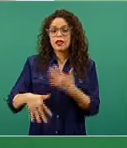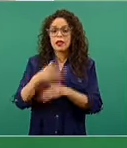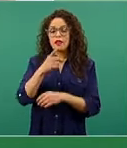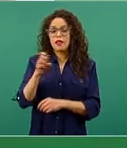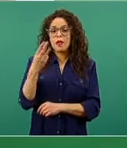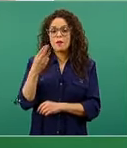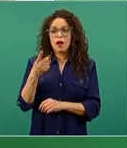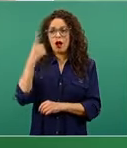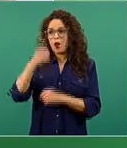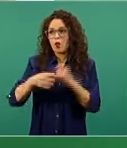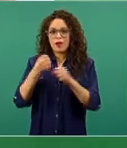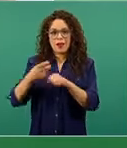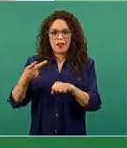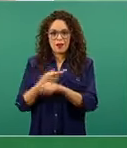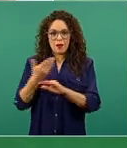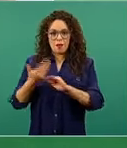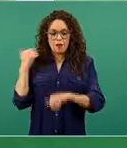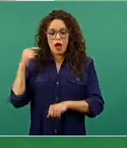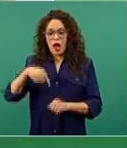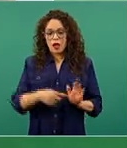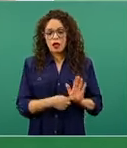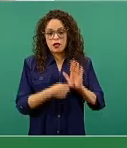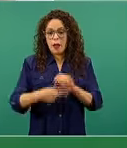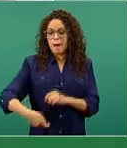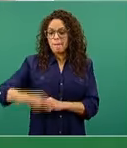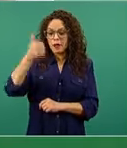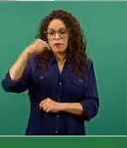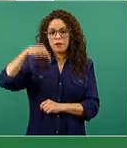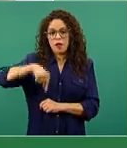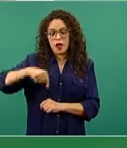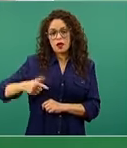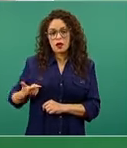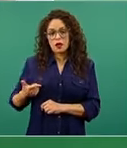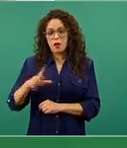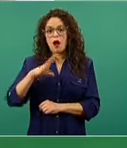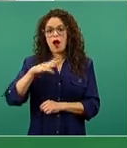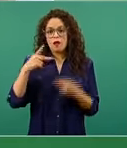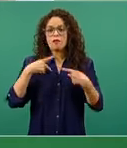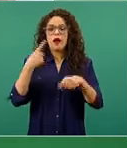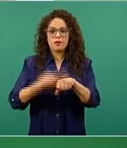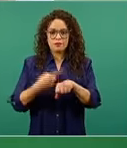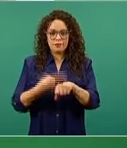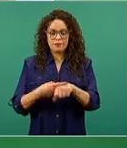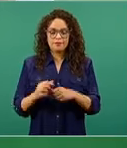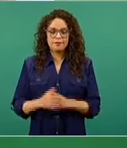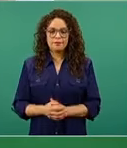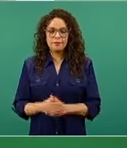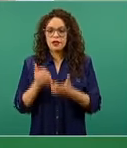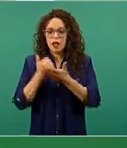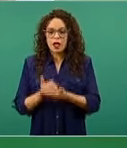se presentó el primer caso en nuestro estado. Si me apoyan con la siguiente diapositiva,